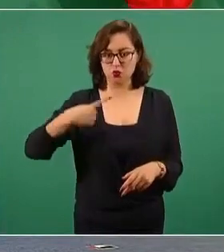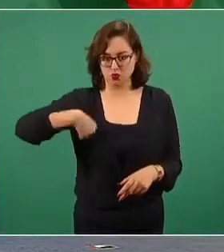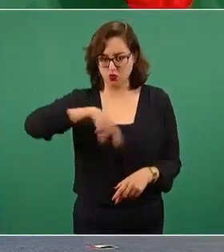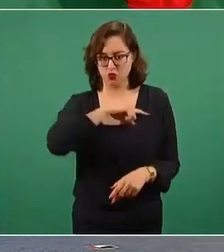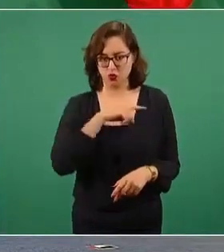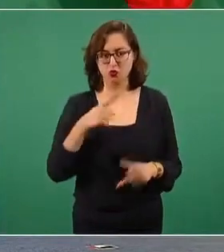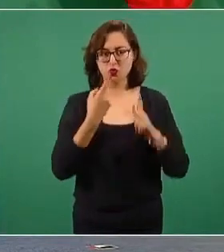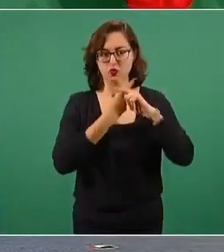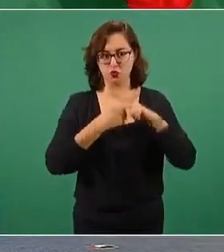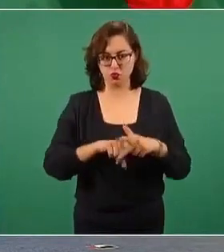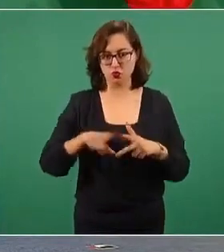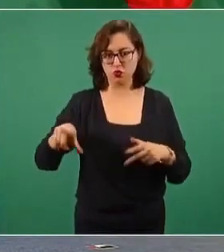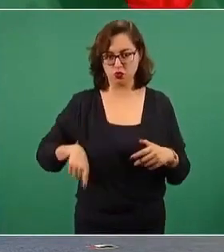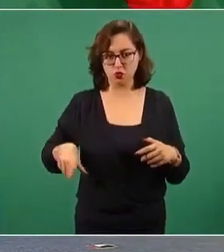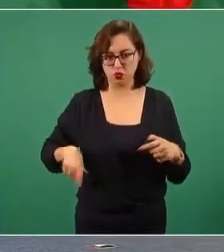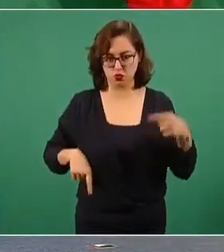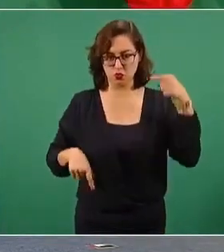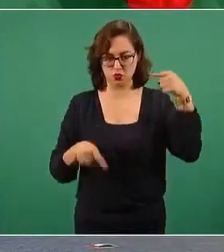así estaba.